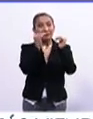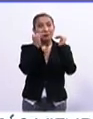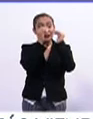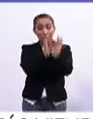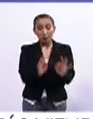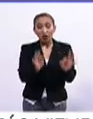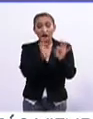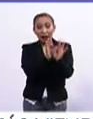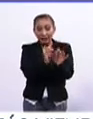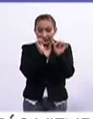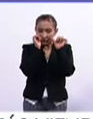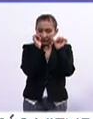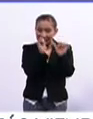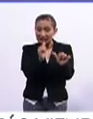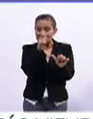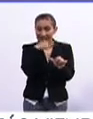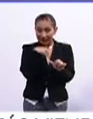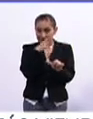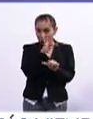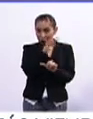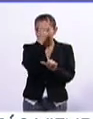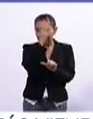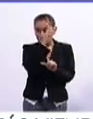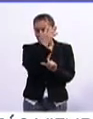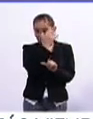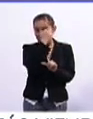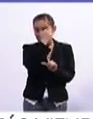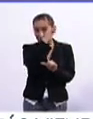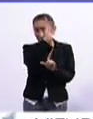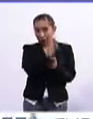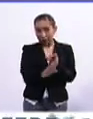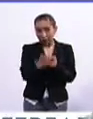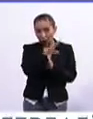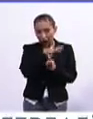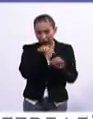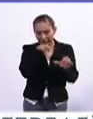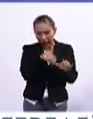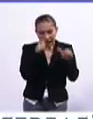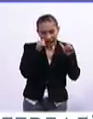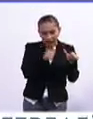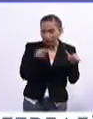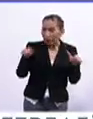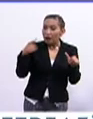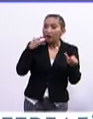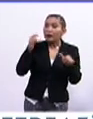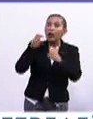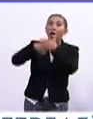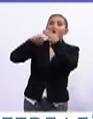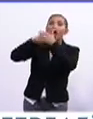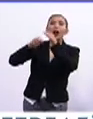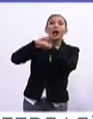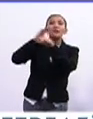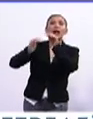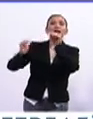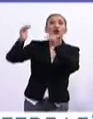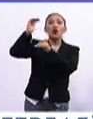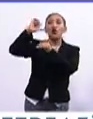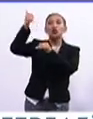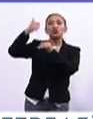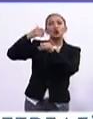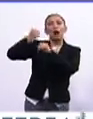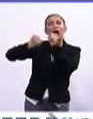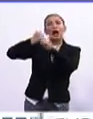más importante ponerle énfasis en este 59% que está acá, que tratar de mejorar el promedio o